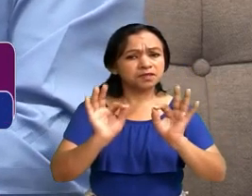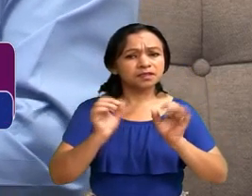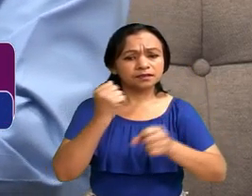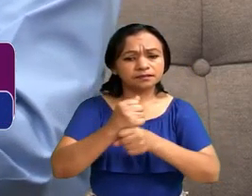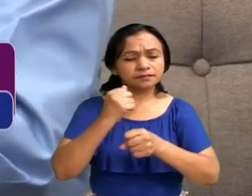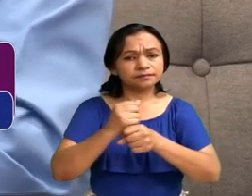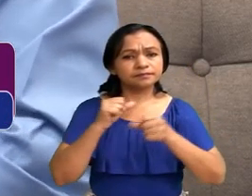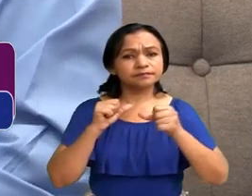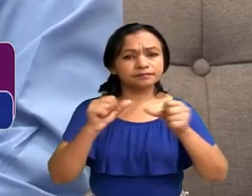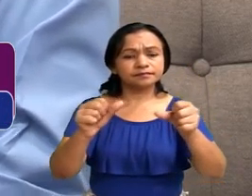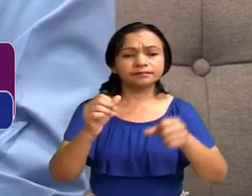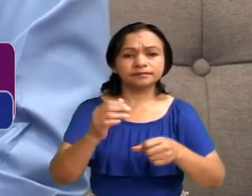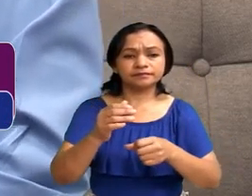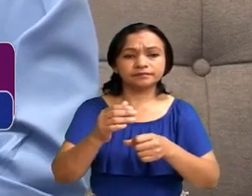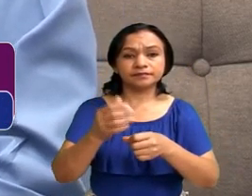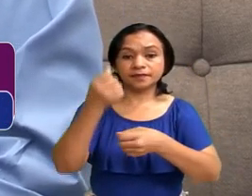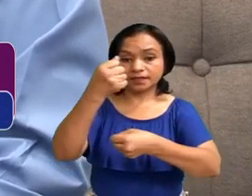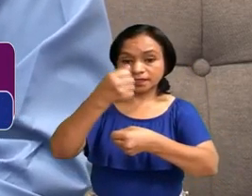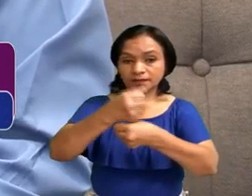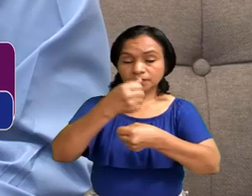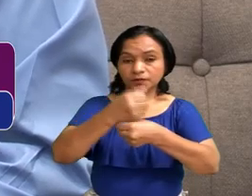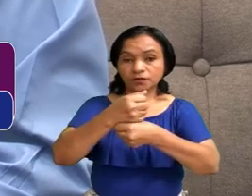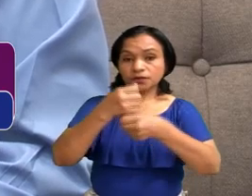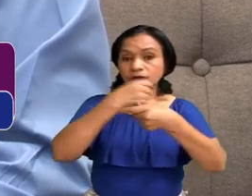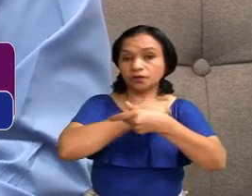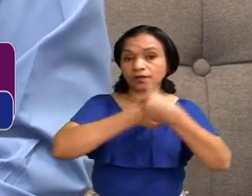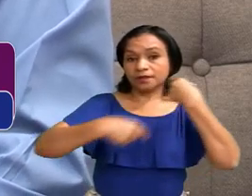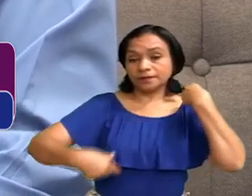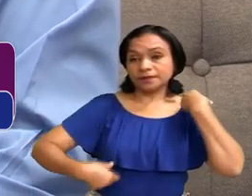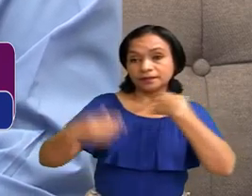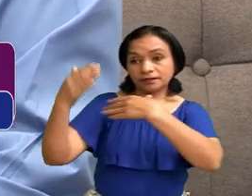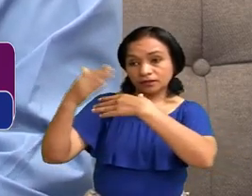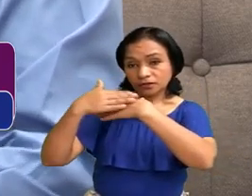nosotros trabajamos con lo orientado por nuestro presidente? Nuestro modelo.